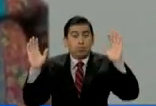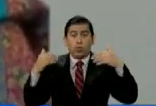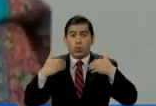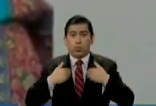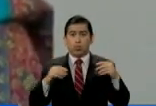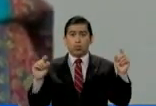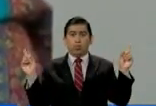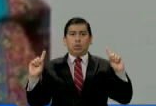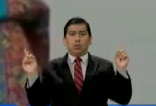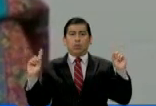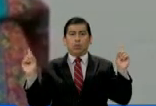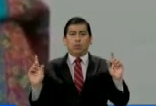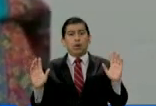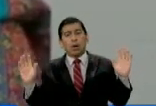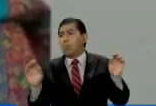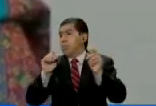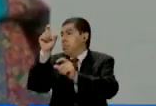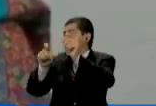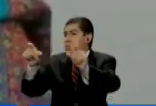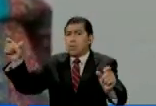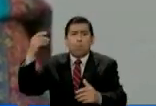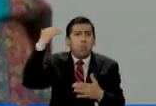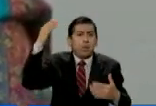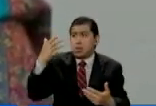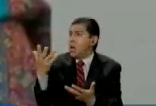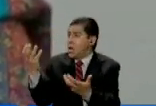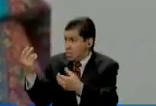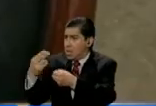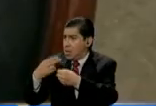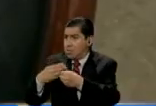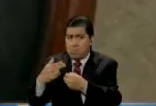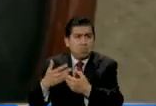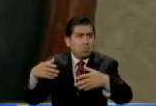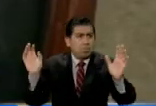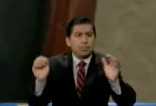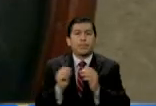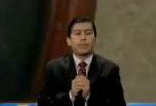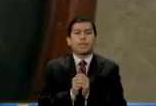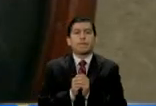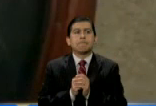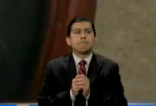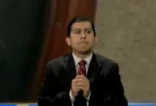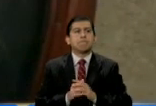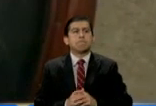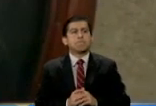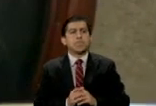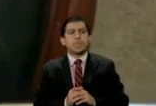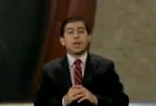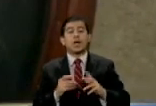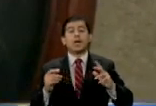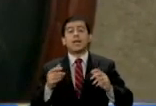Corresponde a las diferentes corrientes de pensamiento político presentarse. La aceptación de las candidaturas es